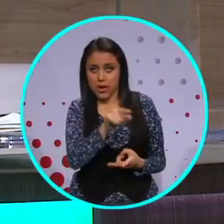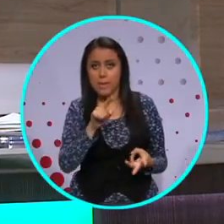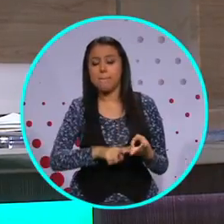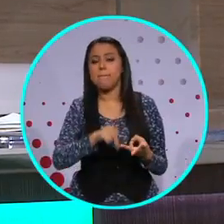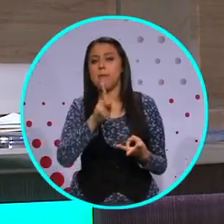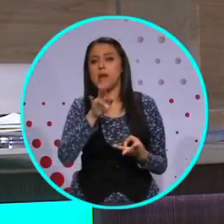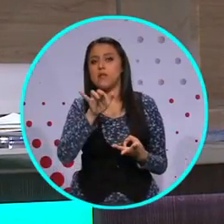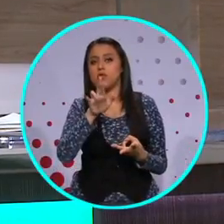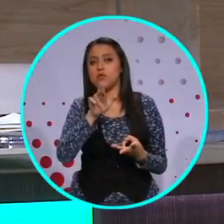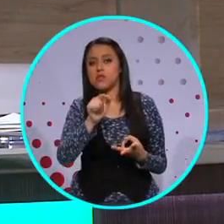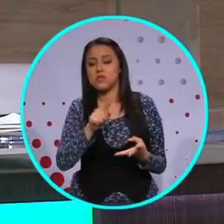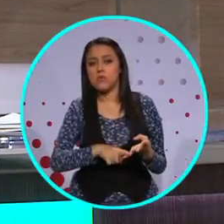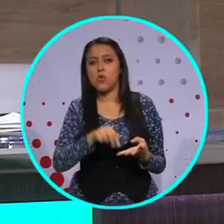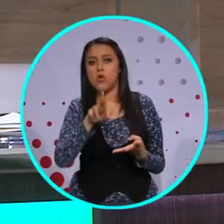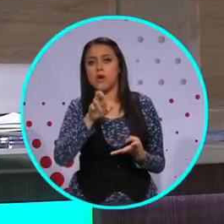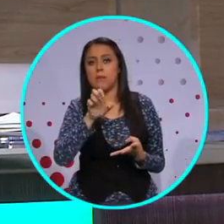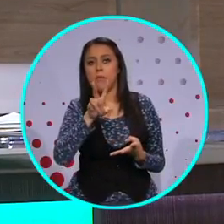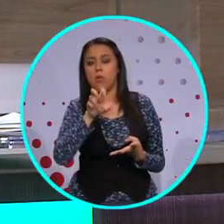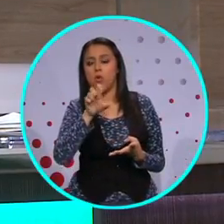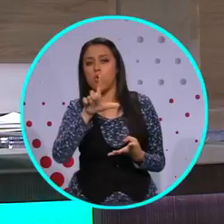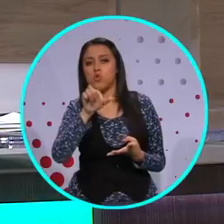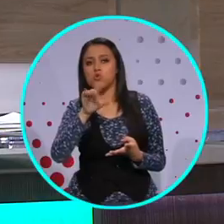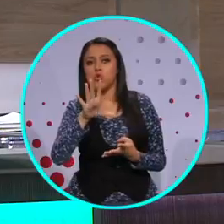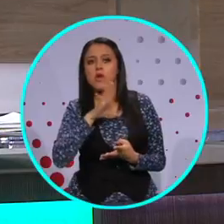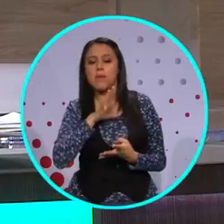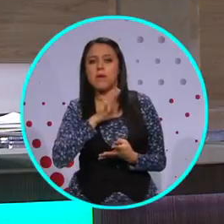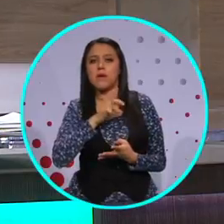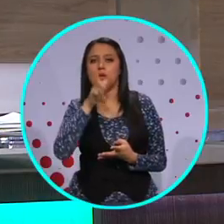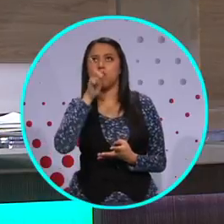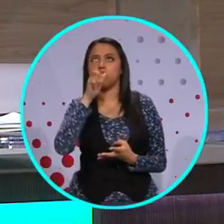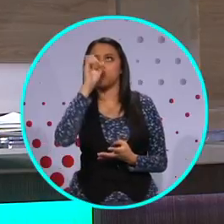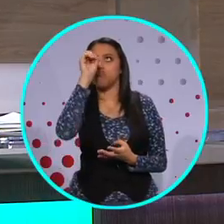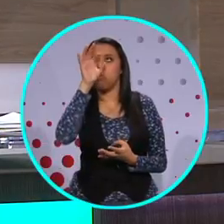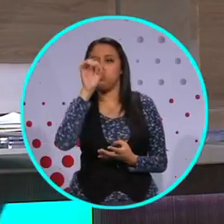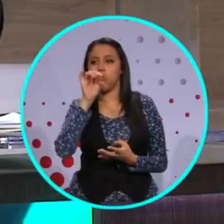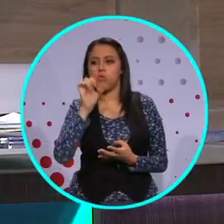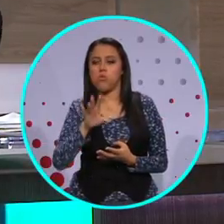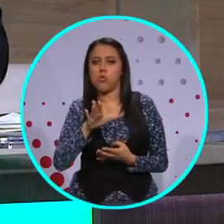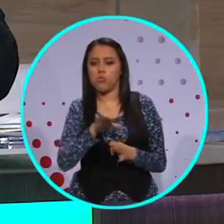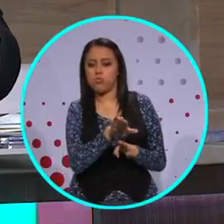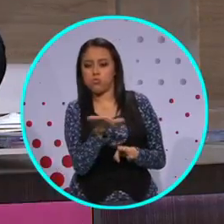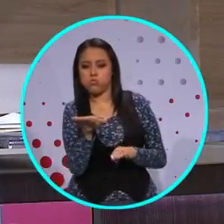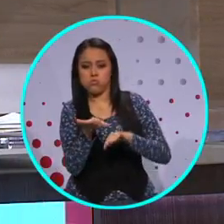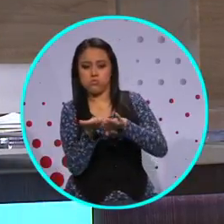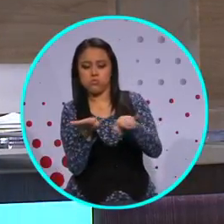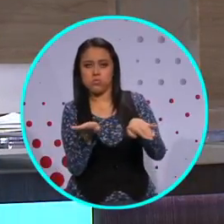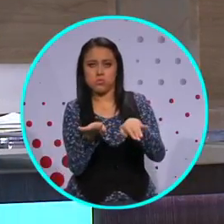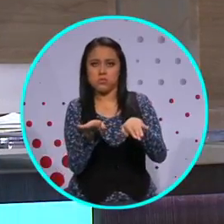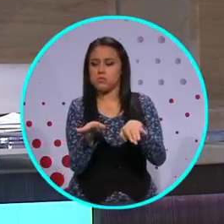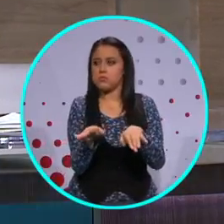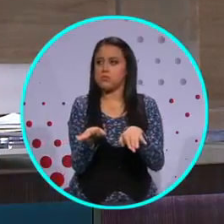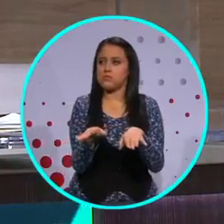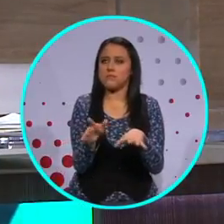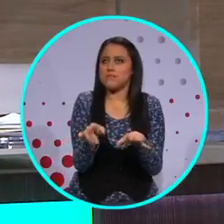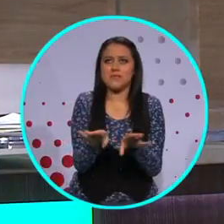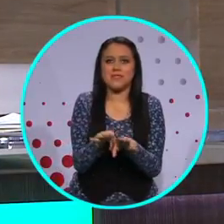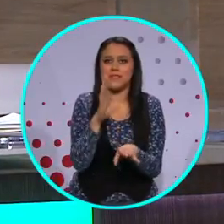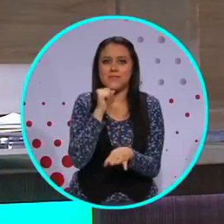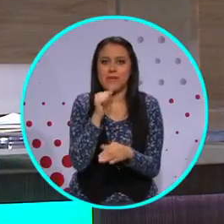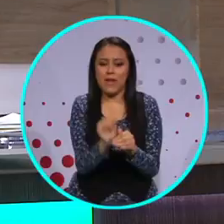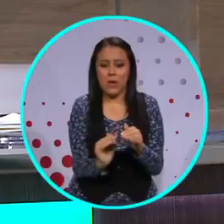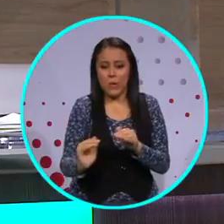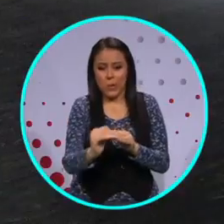revolución todos cruz que tiene hicieron los semáforos de vuelta a la derecha izquierda zig-zag y para que salgas a donde quería o sea un laberinto se